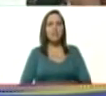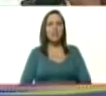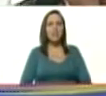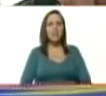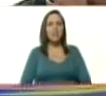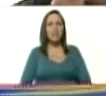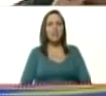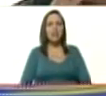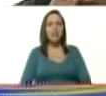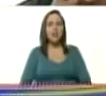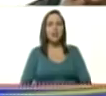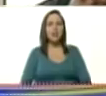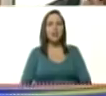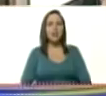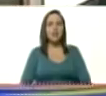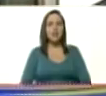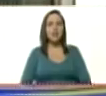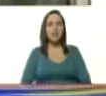Ciencia y tecnología.